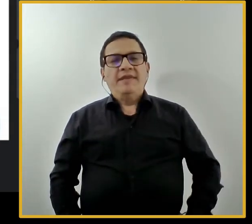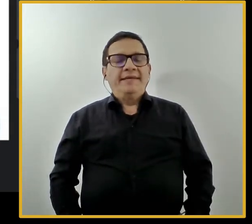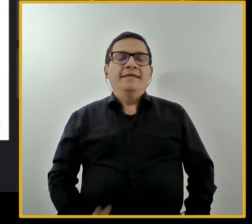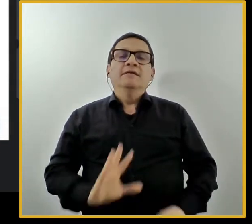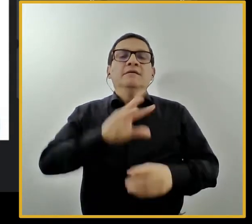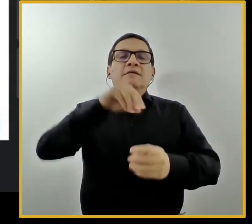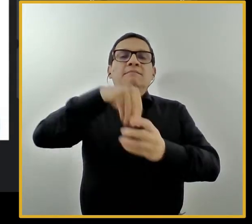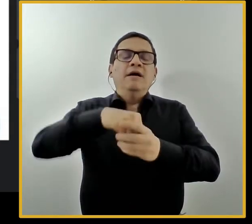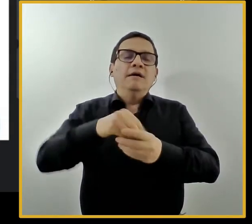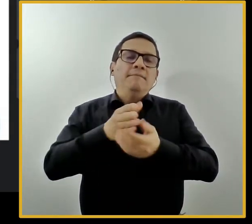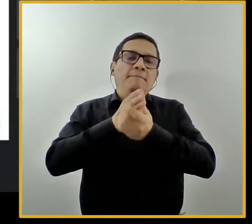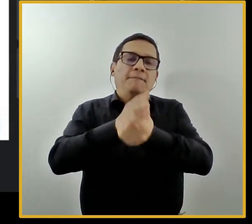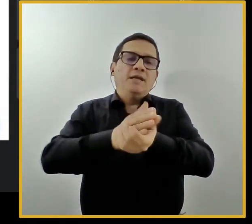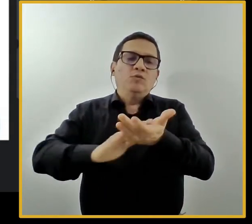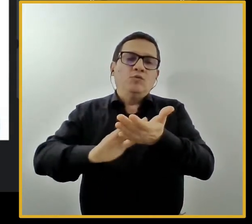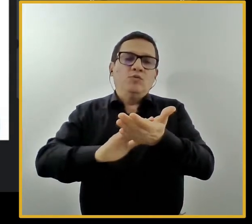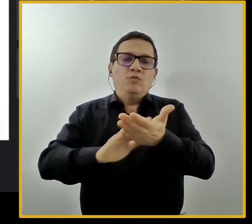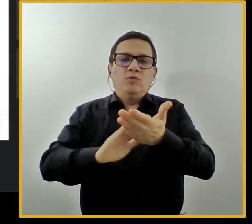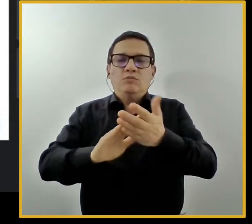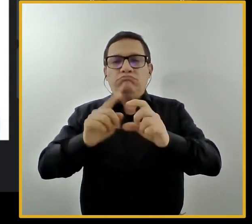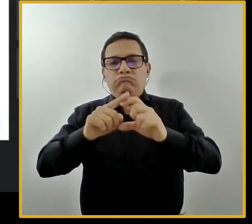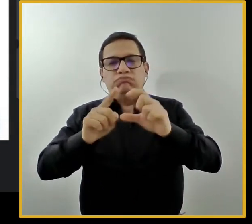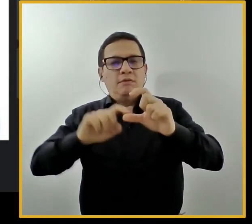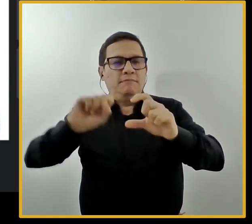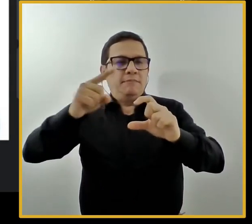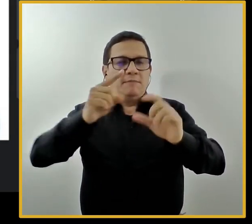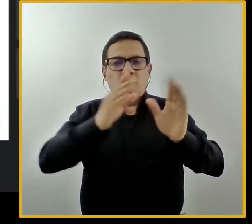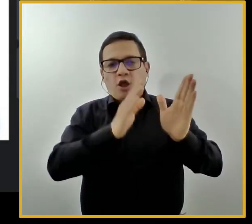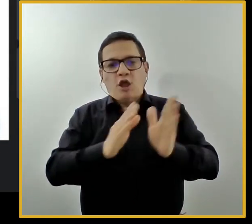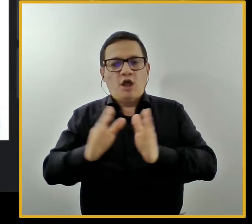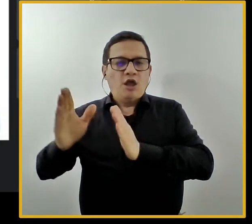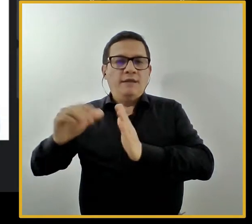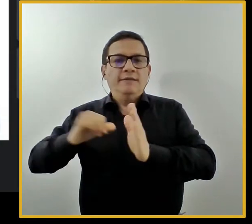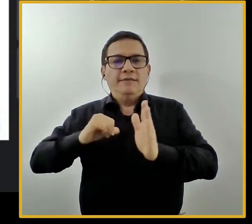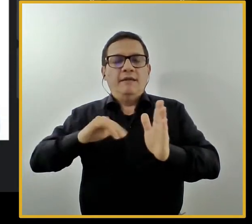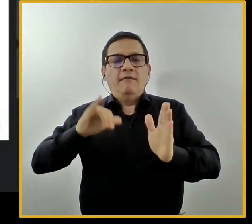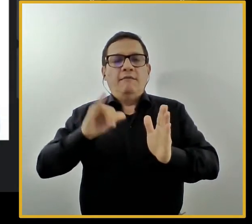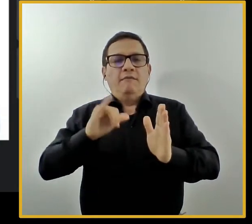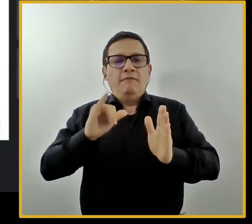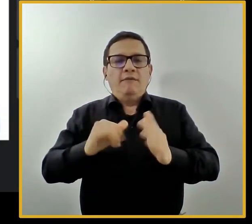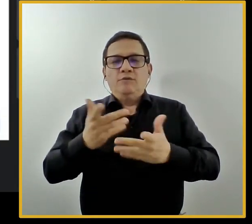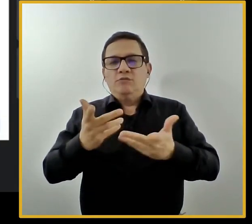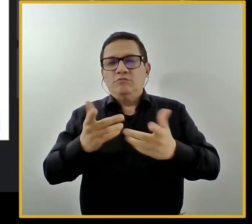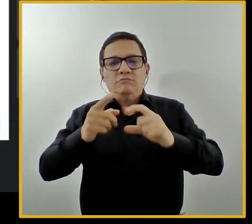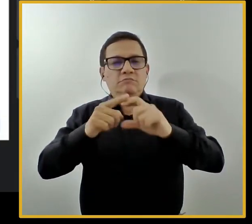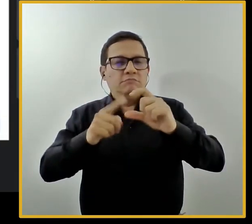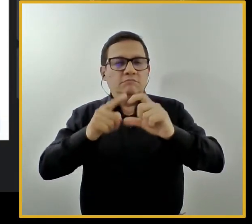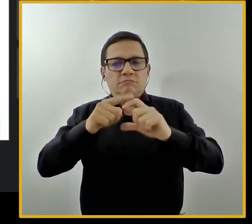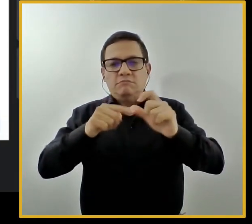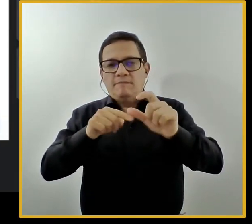Dentro de los métodos de solución de ecuaciones de primer orden, pues tenemos que allí que esas ecuaciones diferenciales